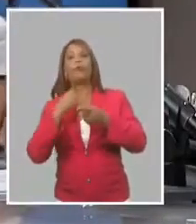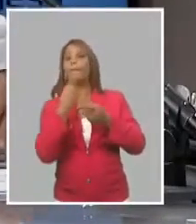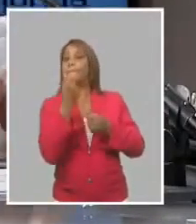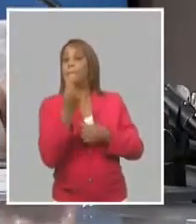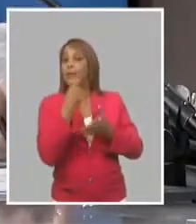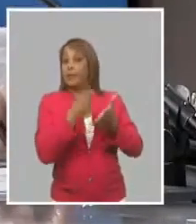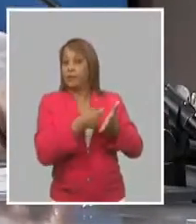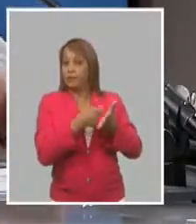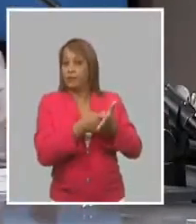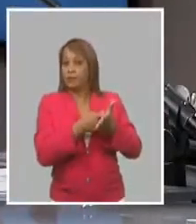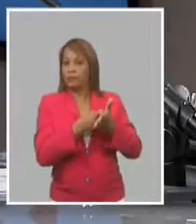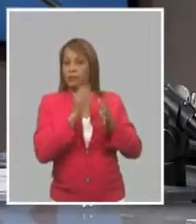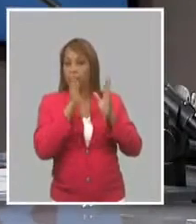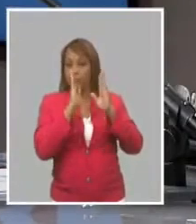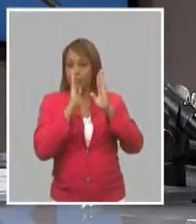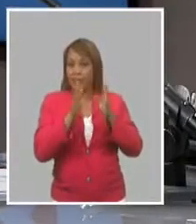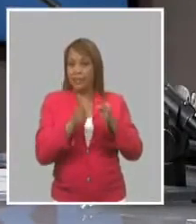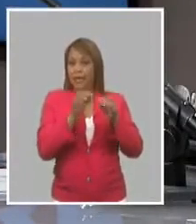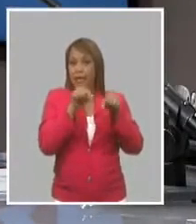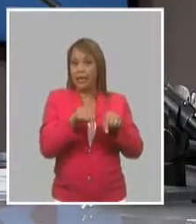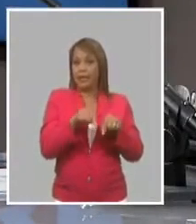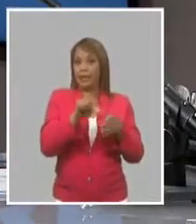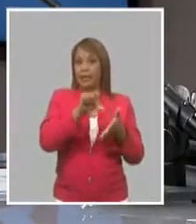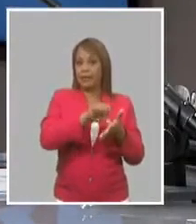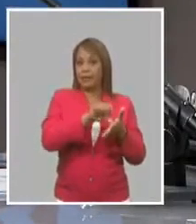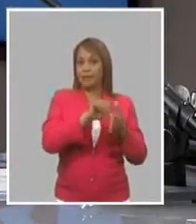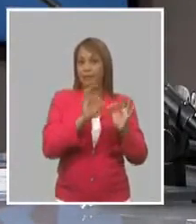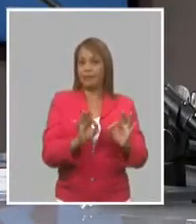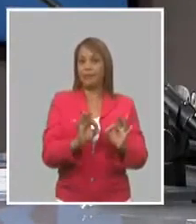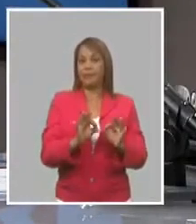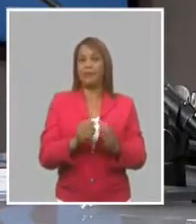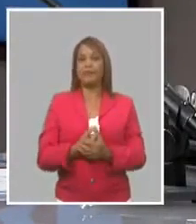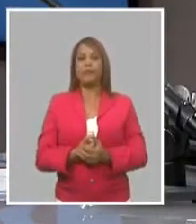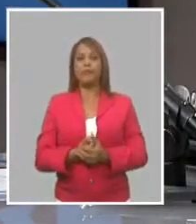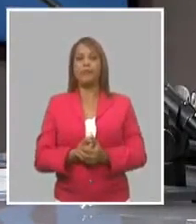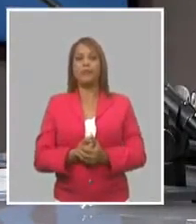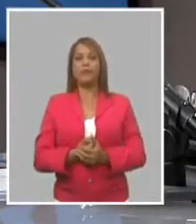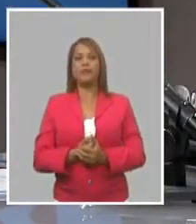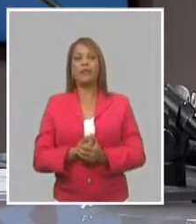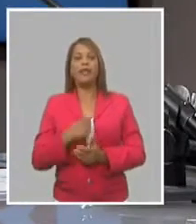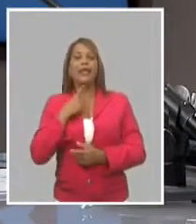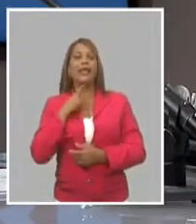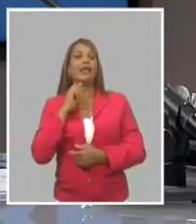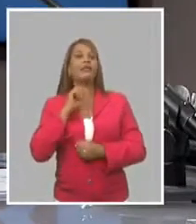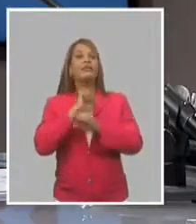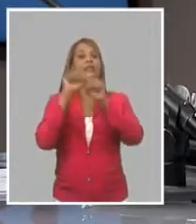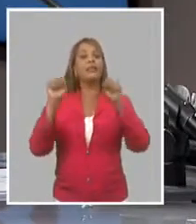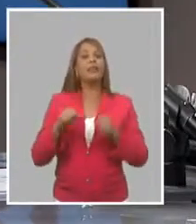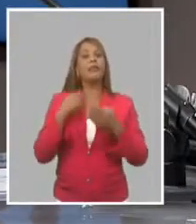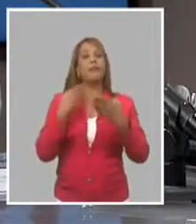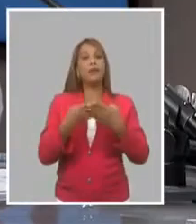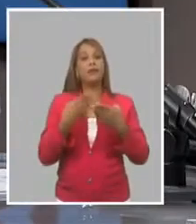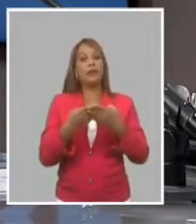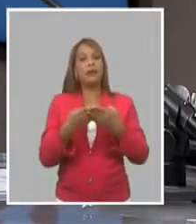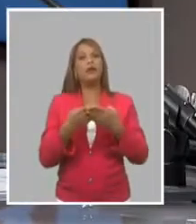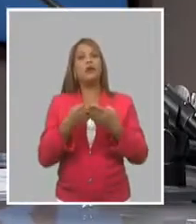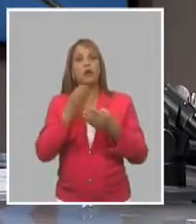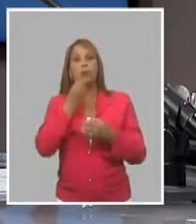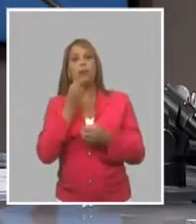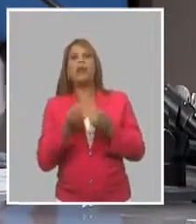son centralizados, le vamos a dar facultad al sistema empresarial para que lo